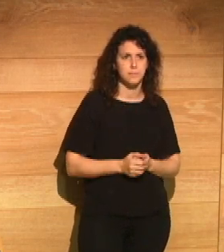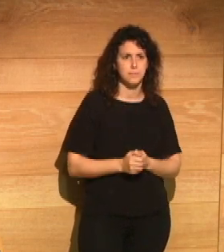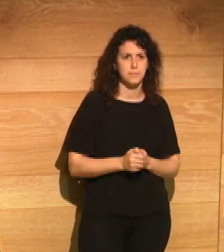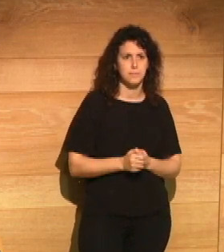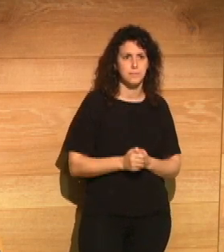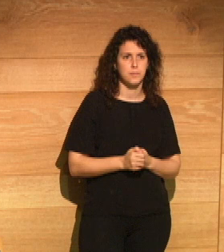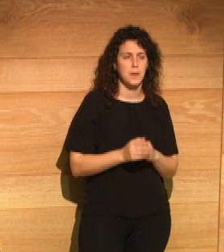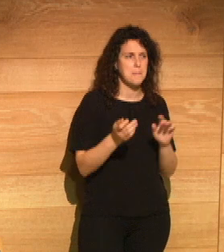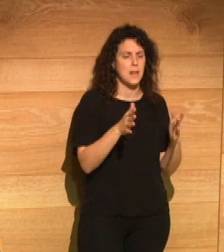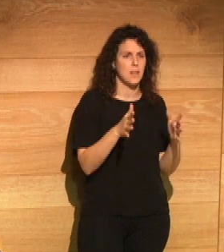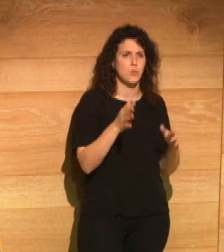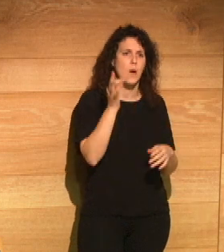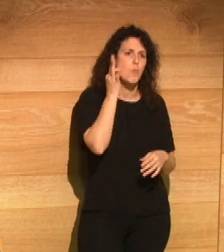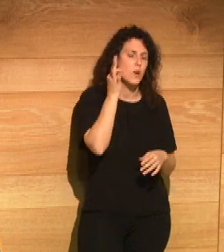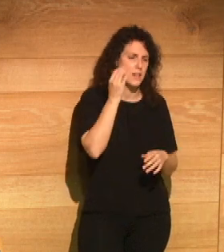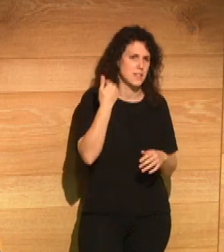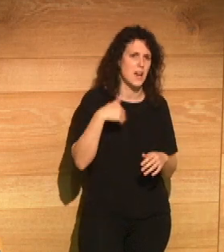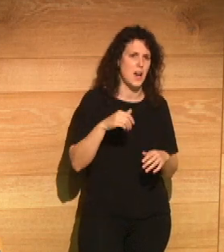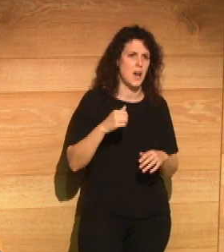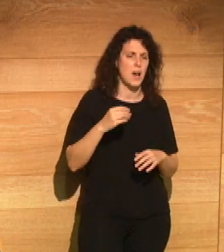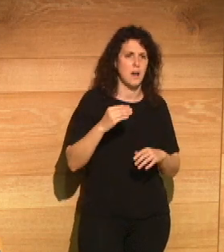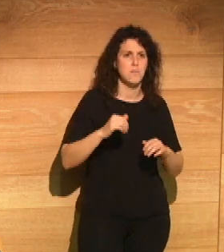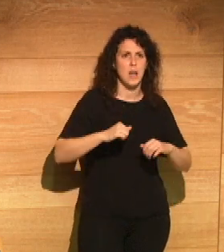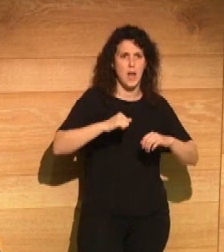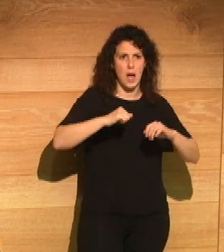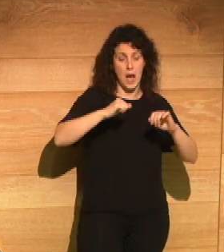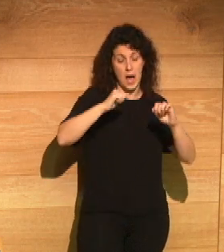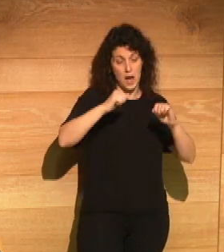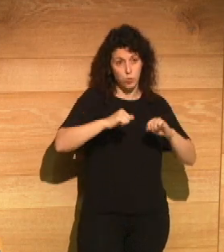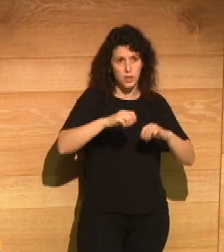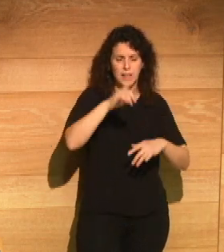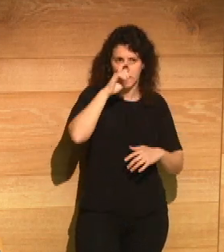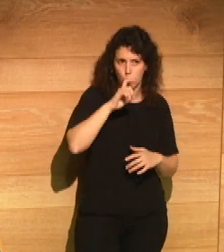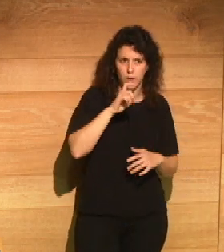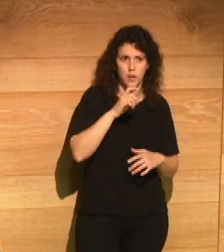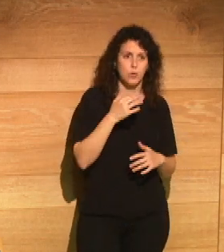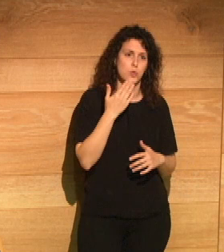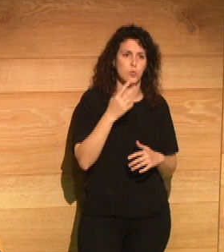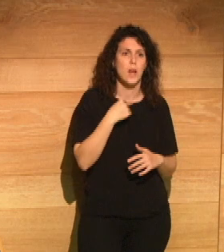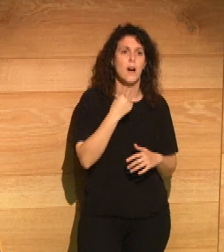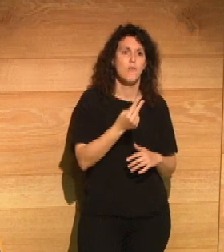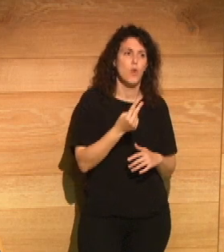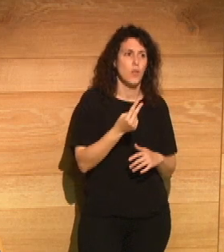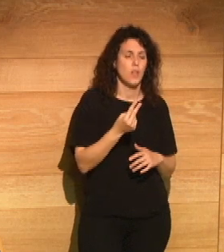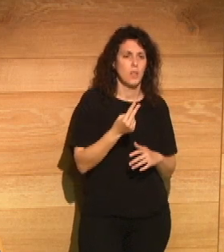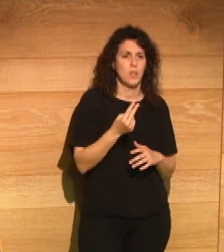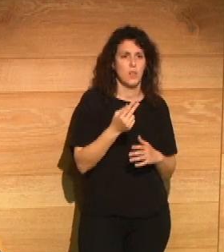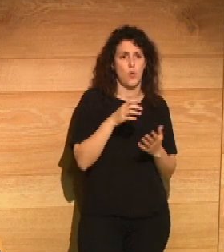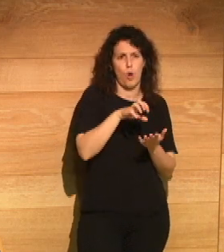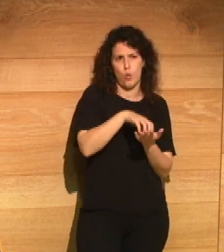una mujer ya más grande que recuerda, digamos, ¿no? Es una voz ambigua de